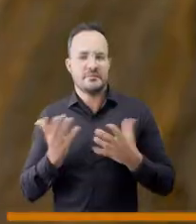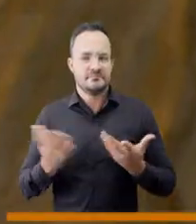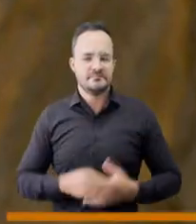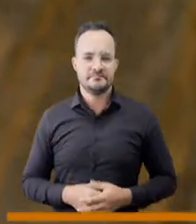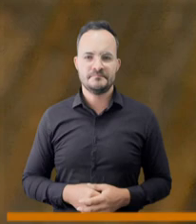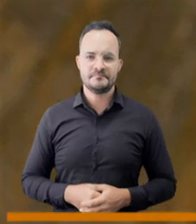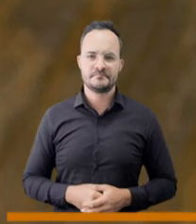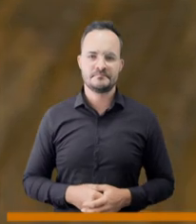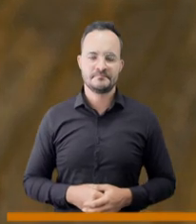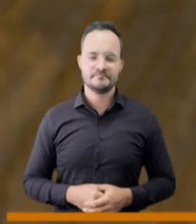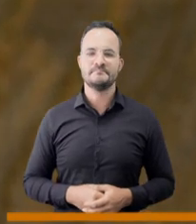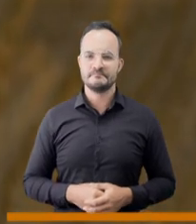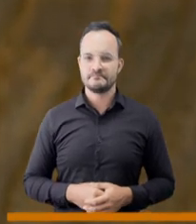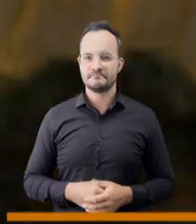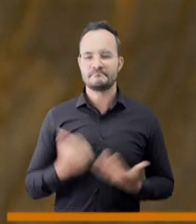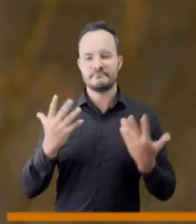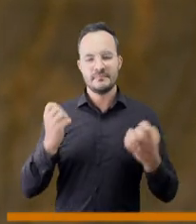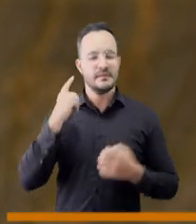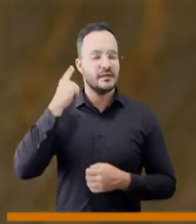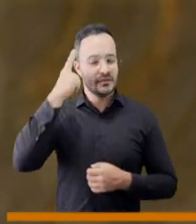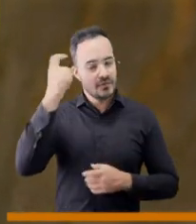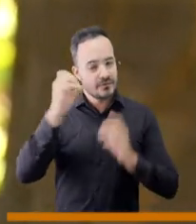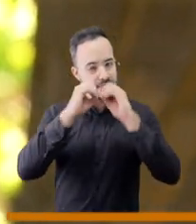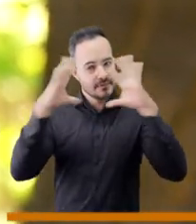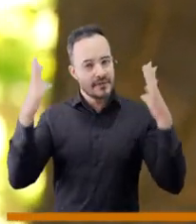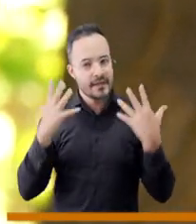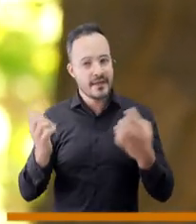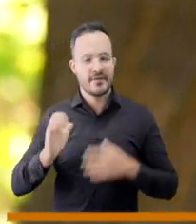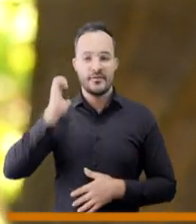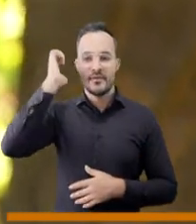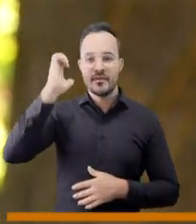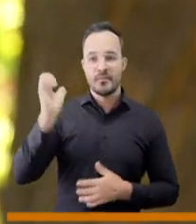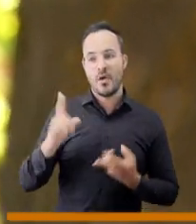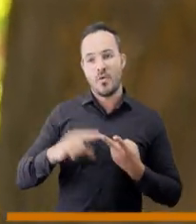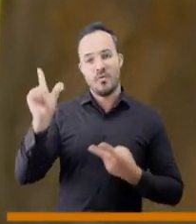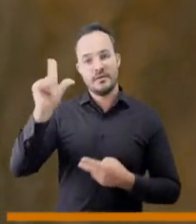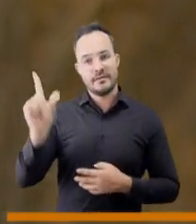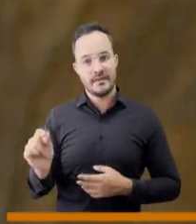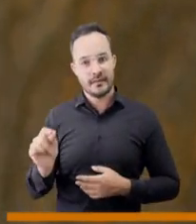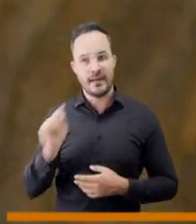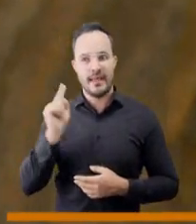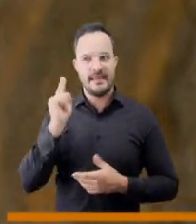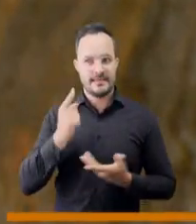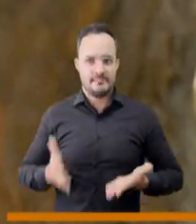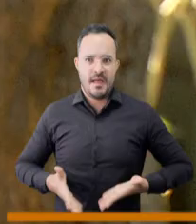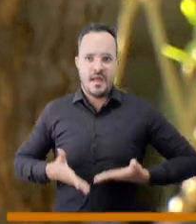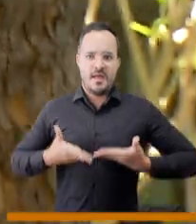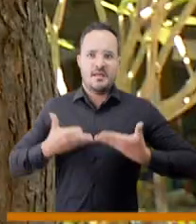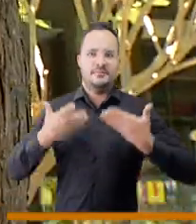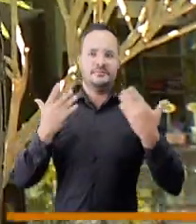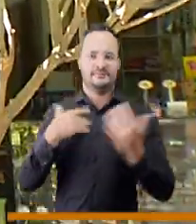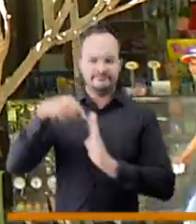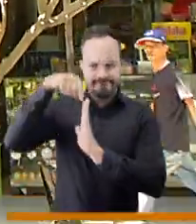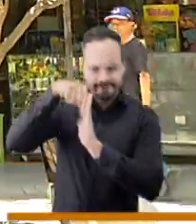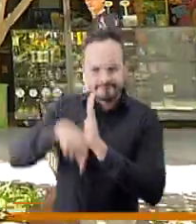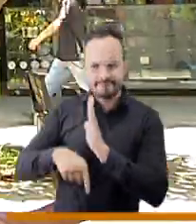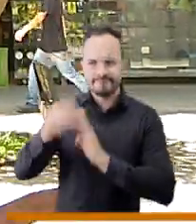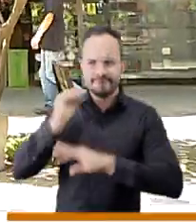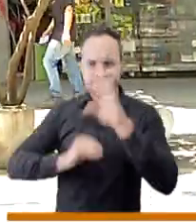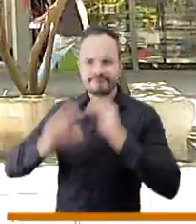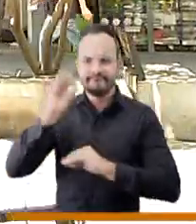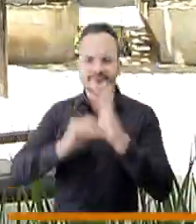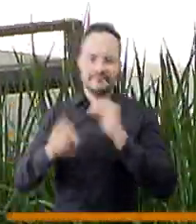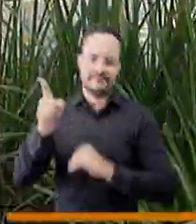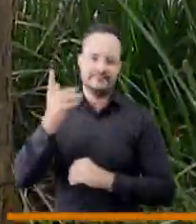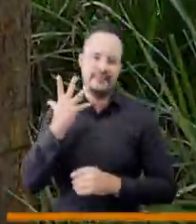complace tenerlo en la ciudad de Medellín? Es llegar a Europa, a Italia, y poder desarrollar muchísimo más, estudiar